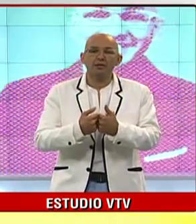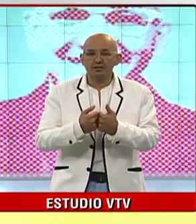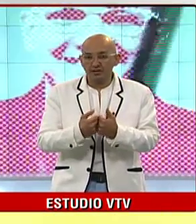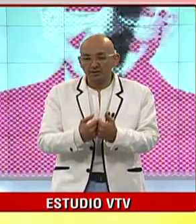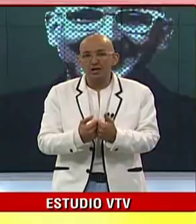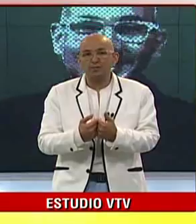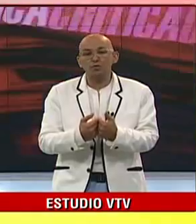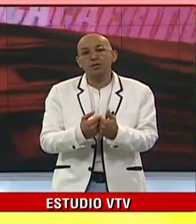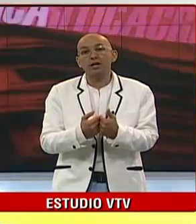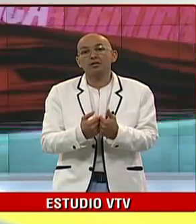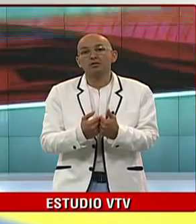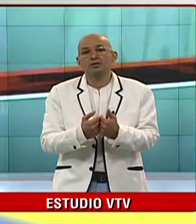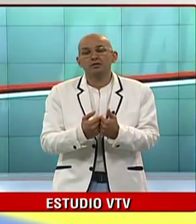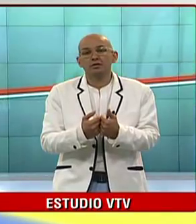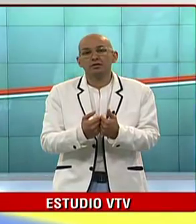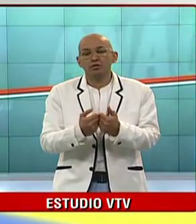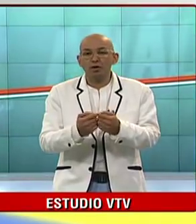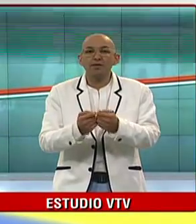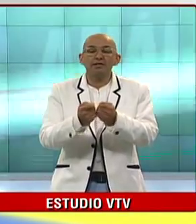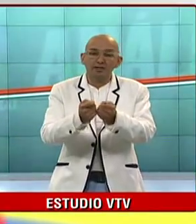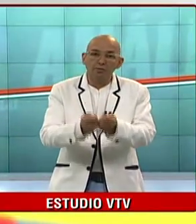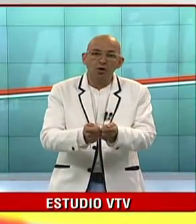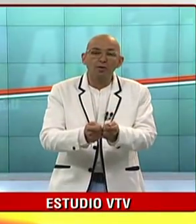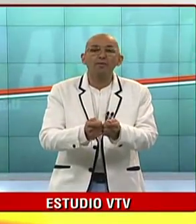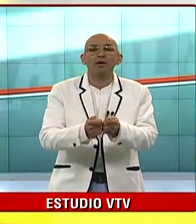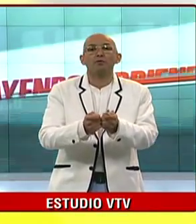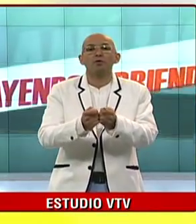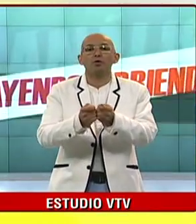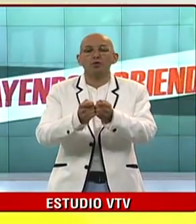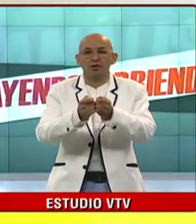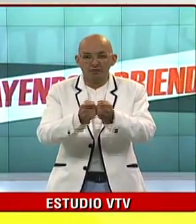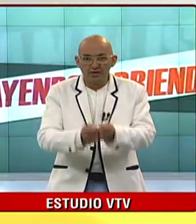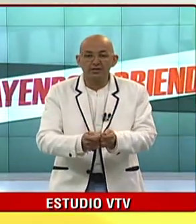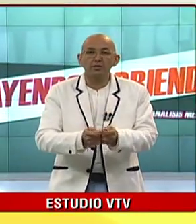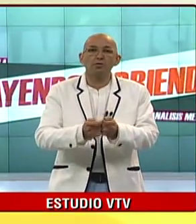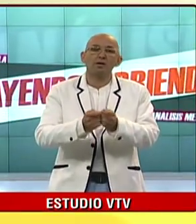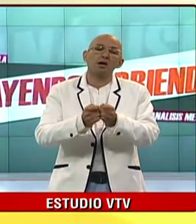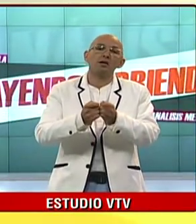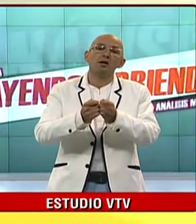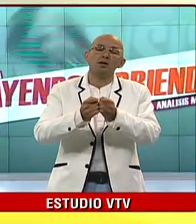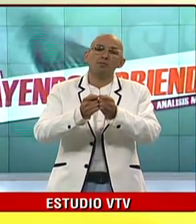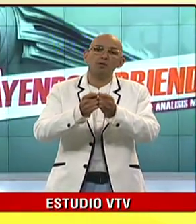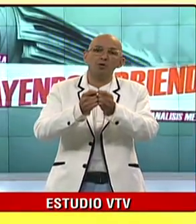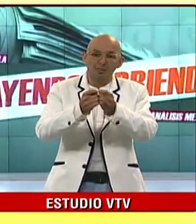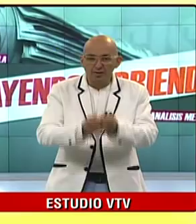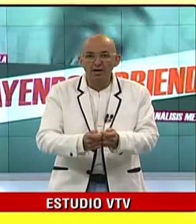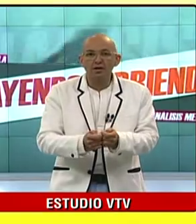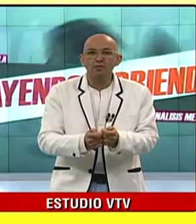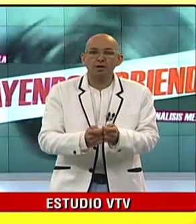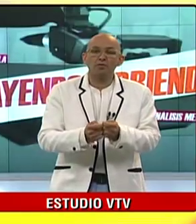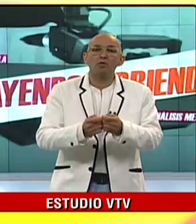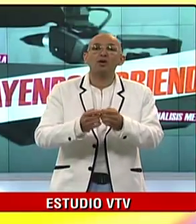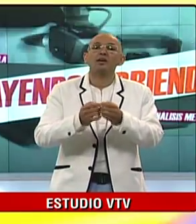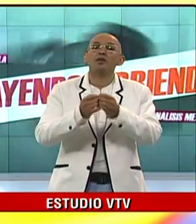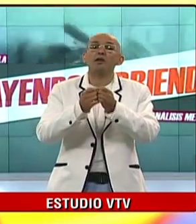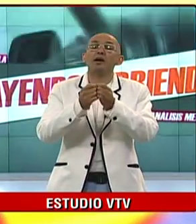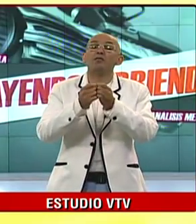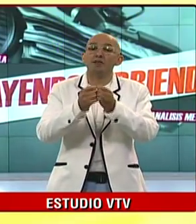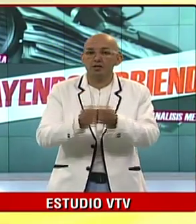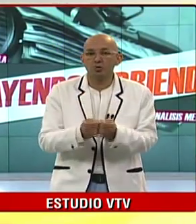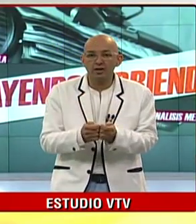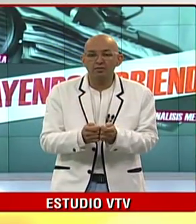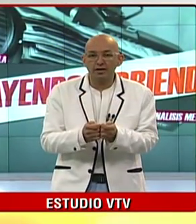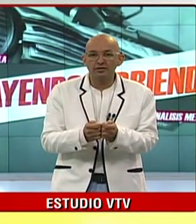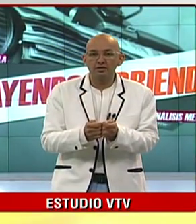autonombrarse presidente de la República? Seguramente estas pruebas para el pueblo reflexivo, para el pueblo de a pie, para el pueblo que quiere